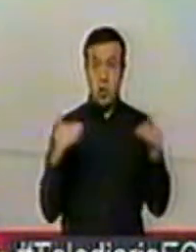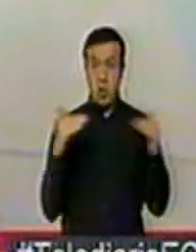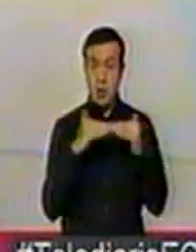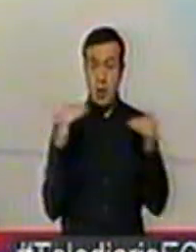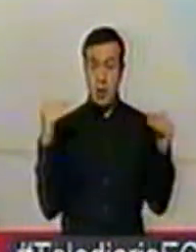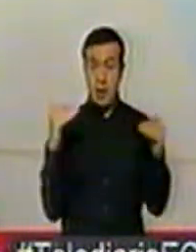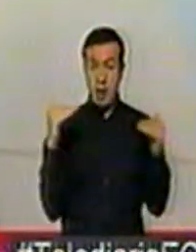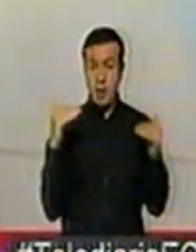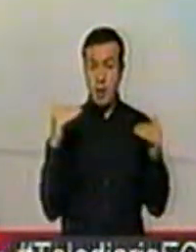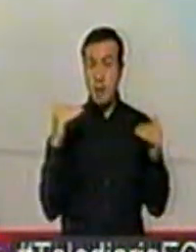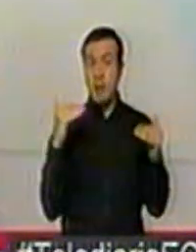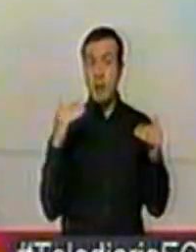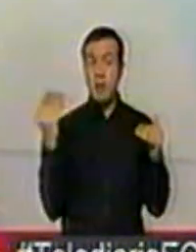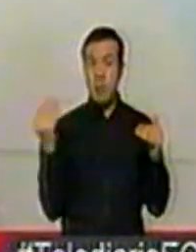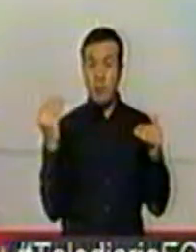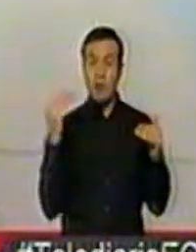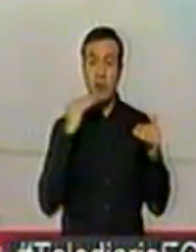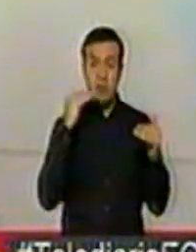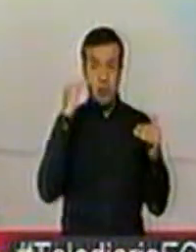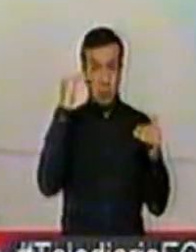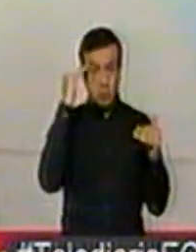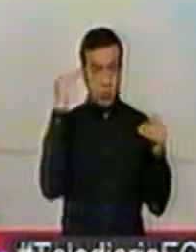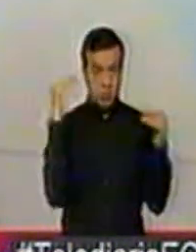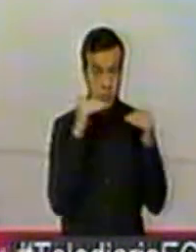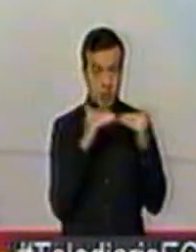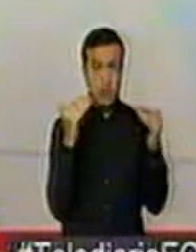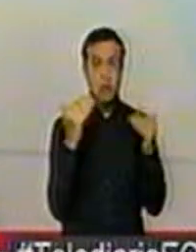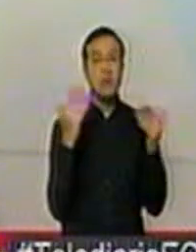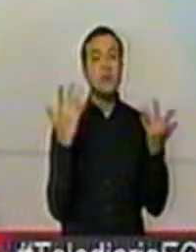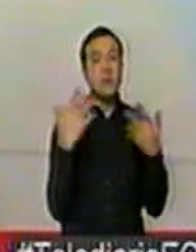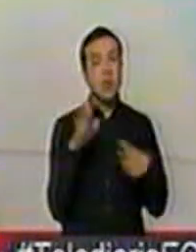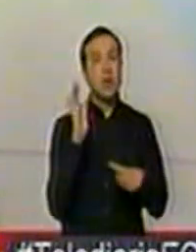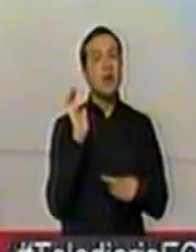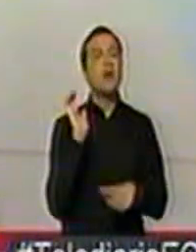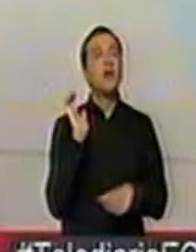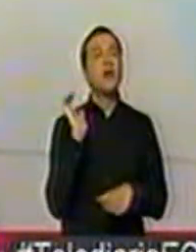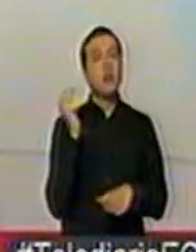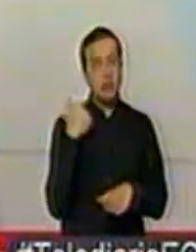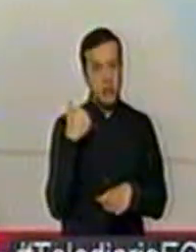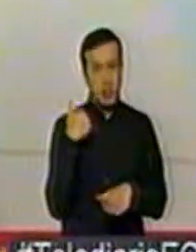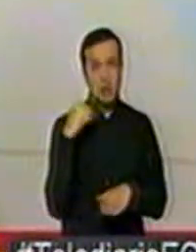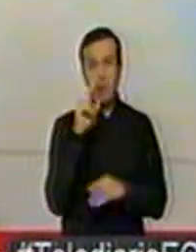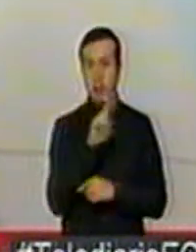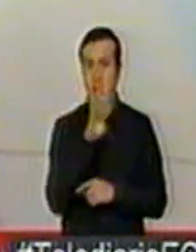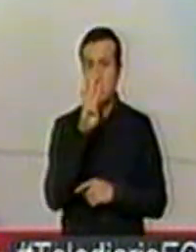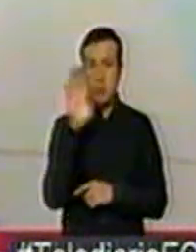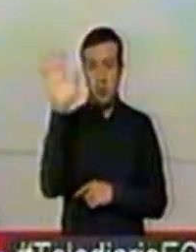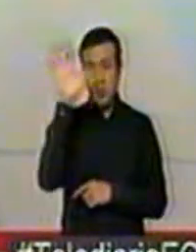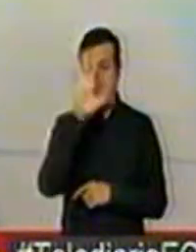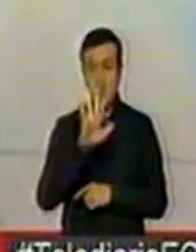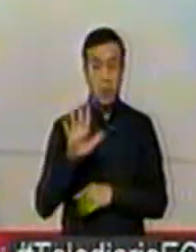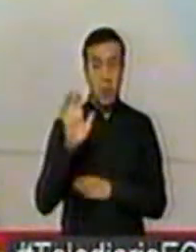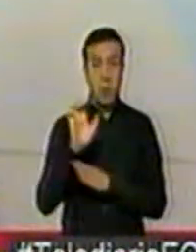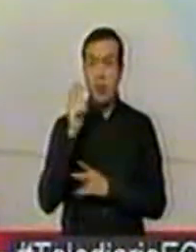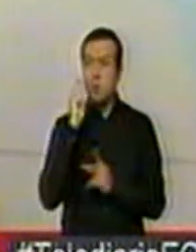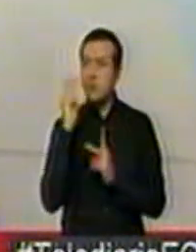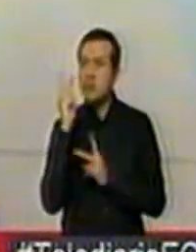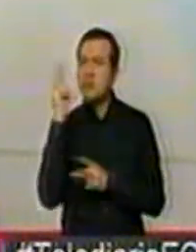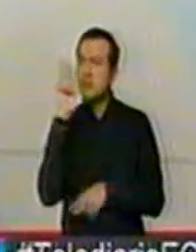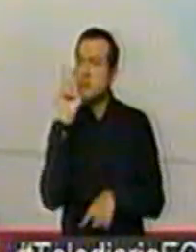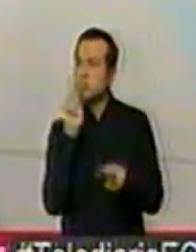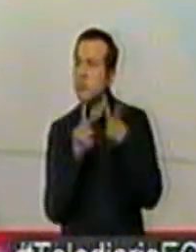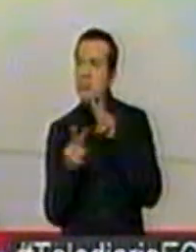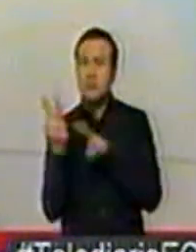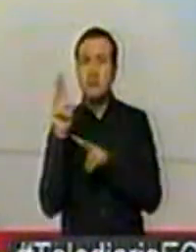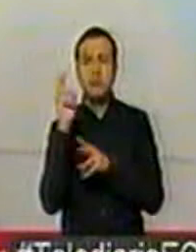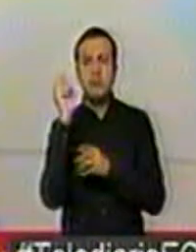Intergeneracional, por primera vez en el país se cuenta, ¿no es cierto?, con un diagnóstico en las 24 provincias del país. Nosotros hicimos un